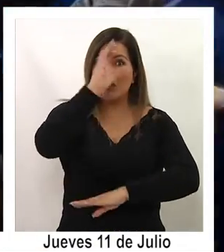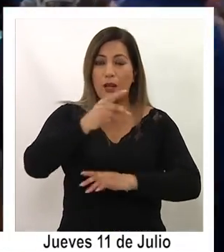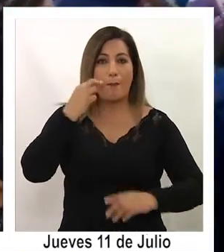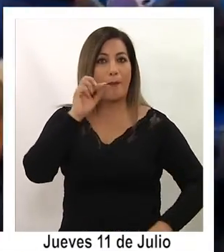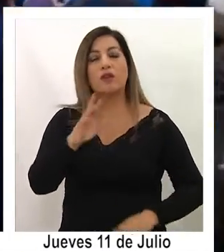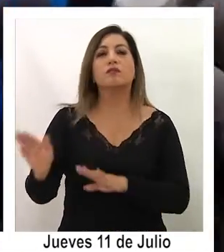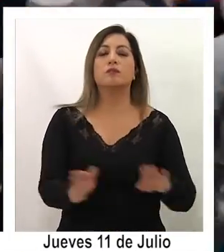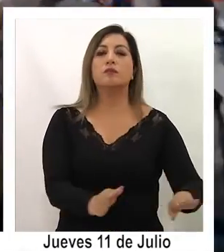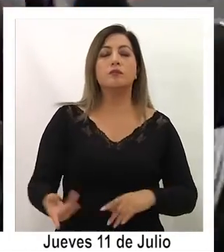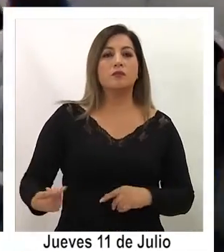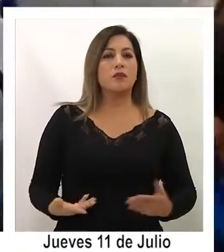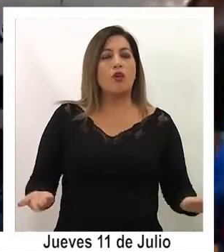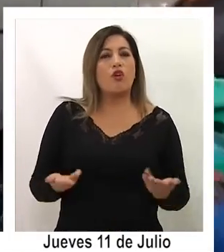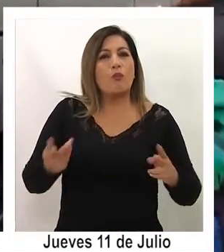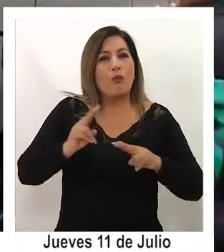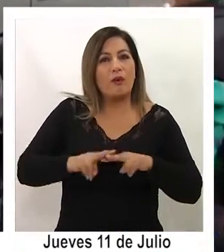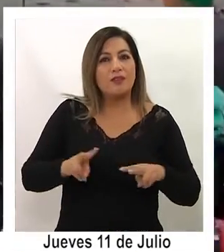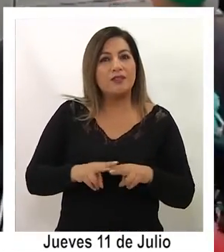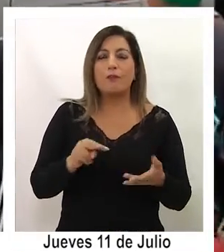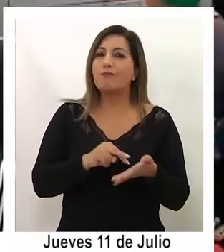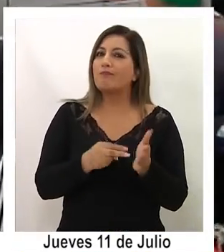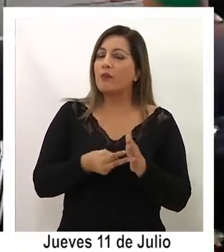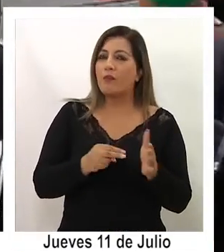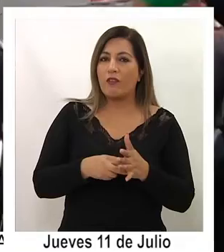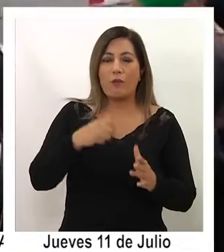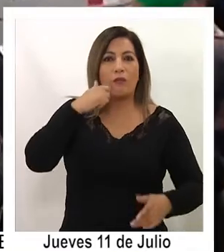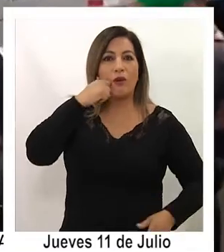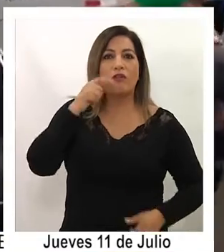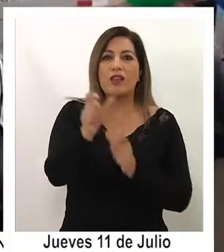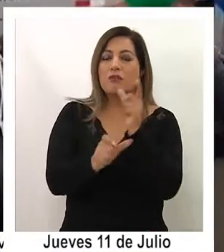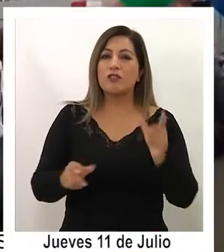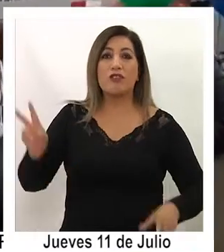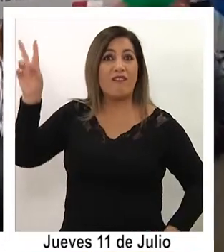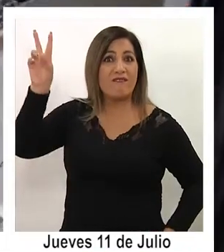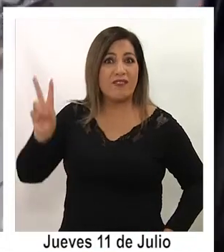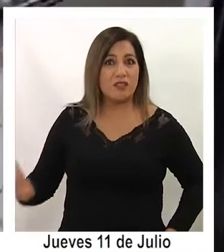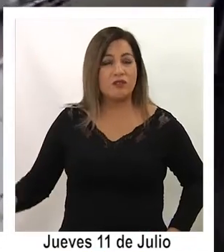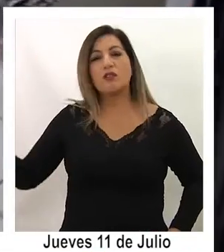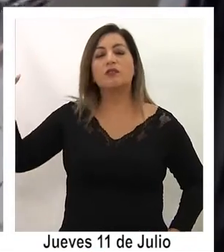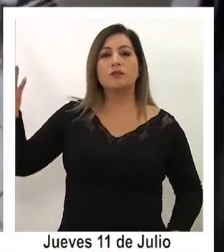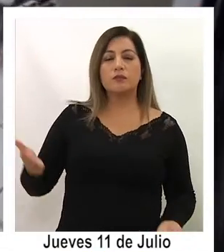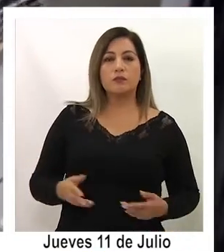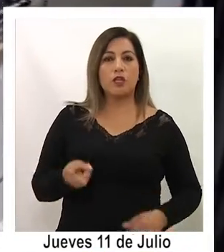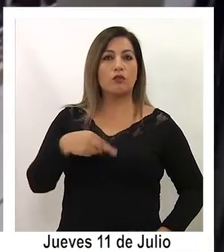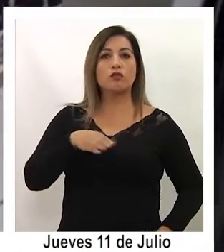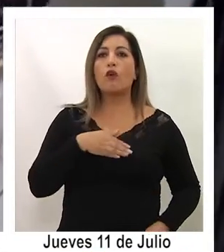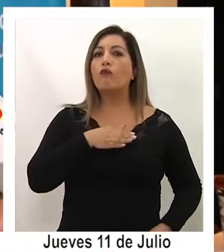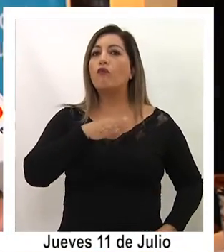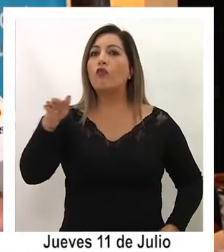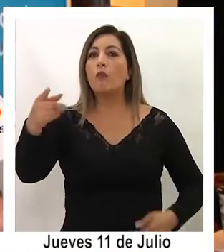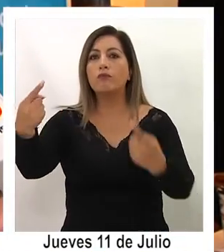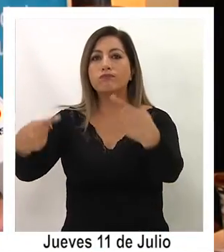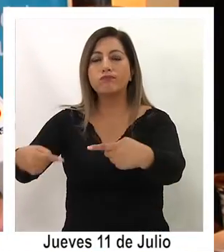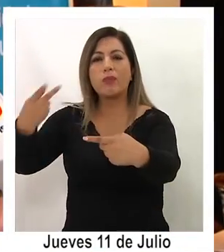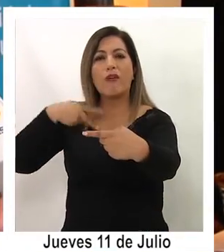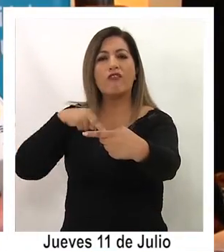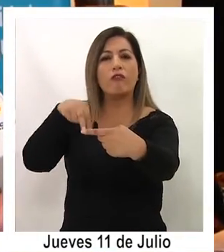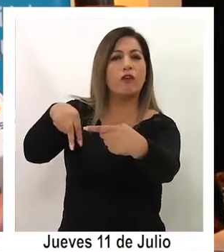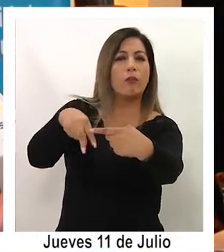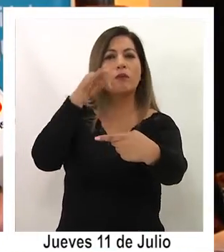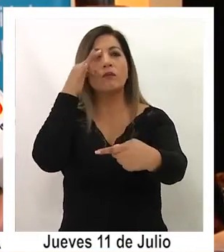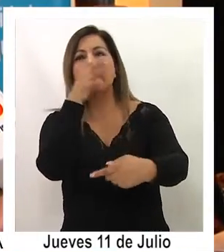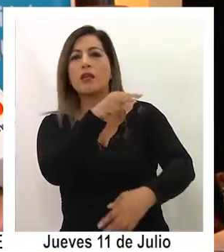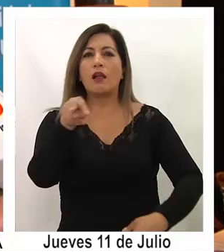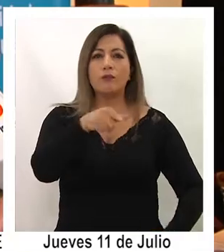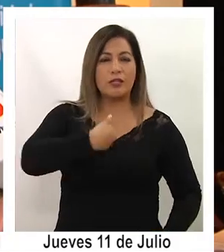¿Qué se puede hacer para resolver la crisis humanitaria de los venezolanos en la frontera? Nosotros fuimos a la frontera, pudimos observar